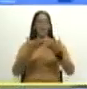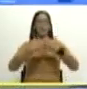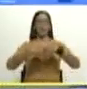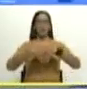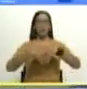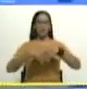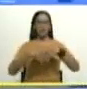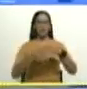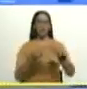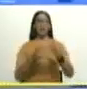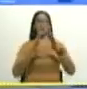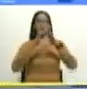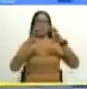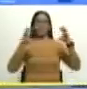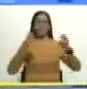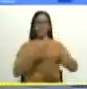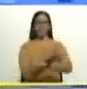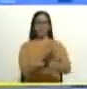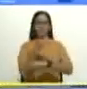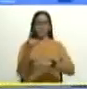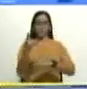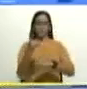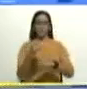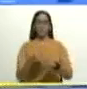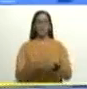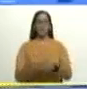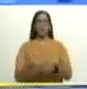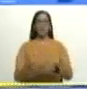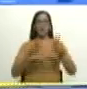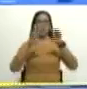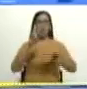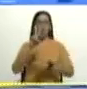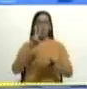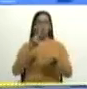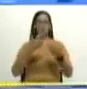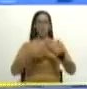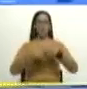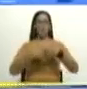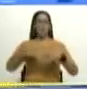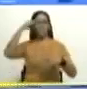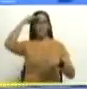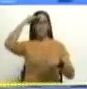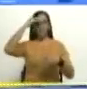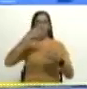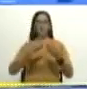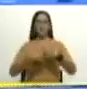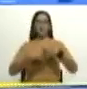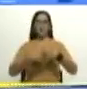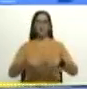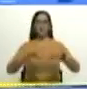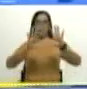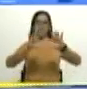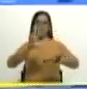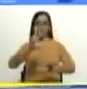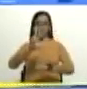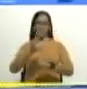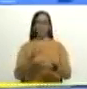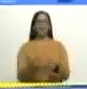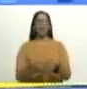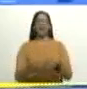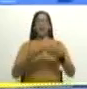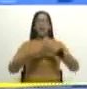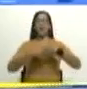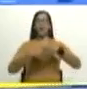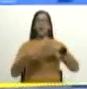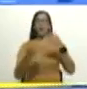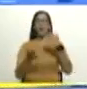forestal. Número 12, el motor militar industrial. Número 13, el motor telecomunicaciones